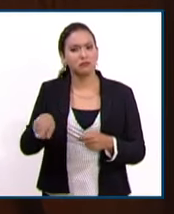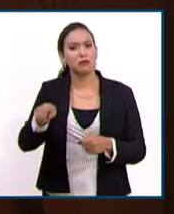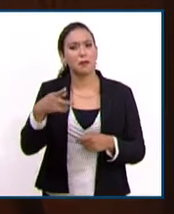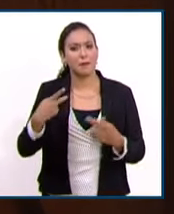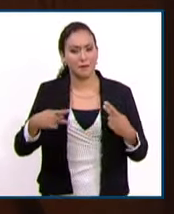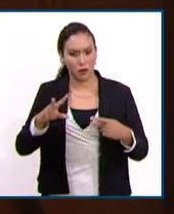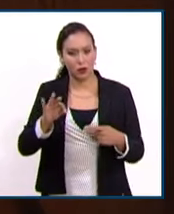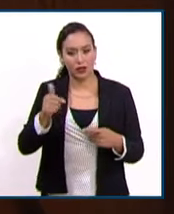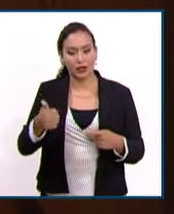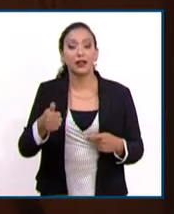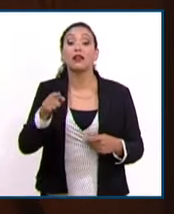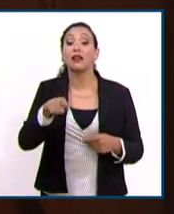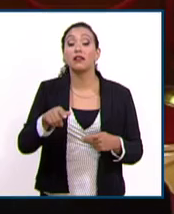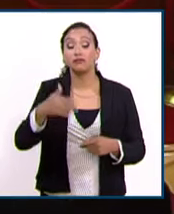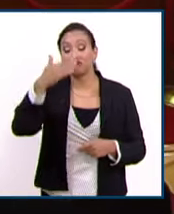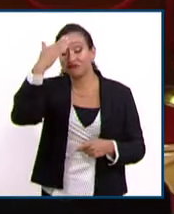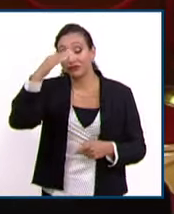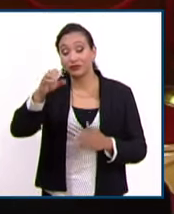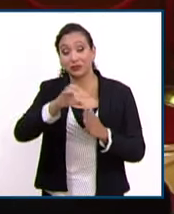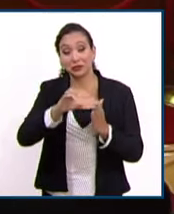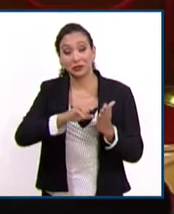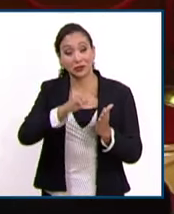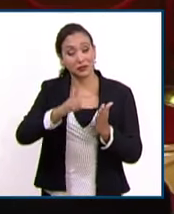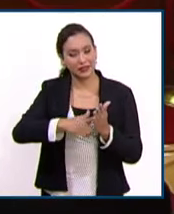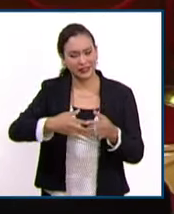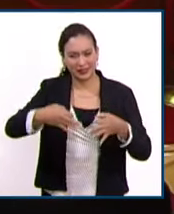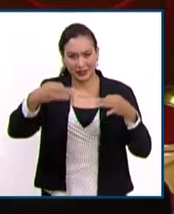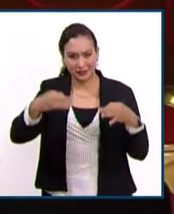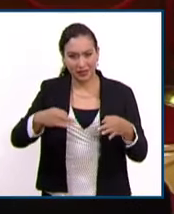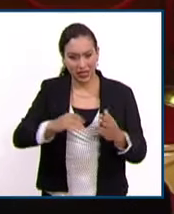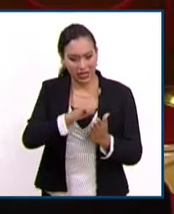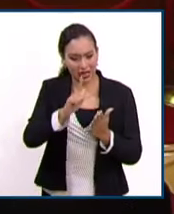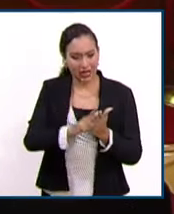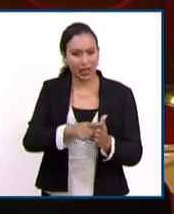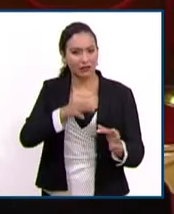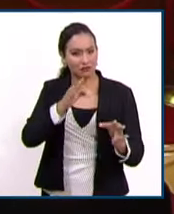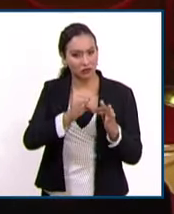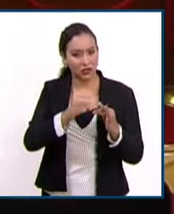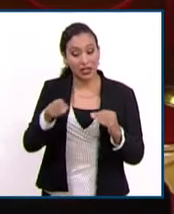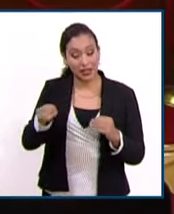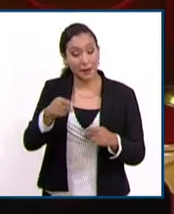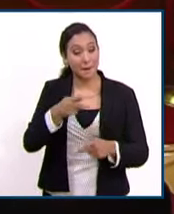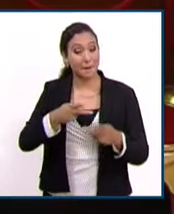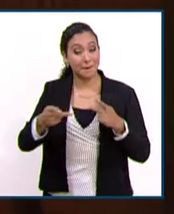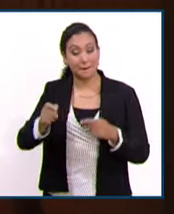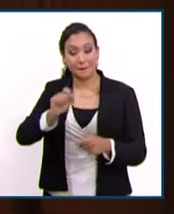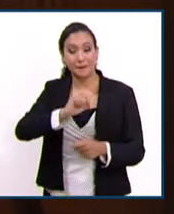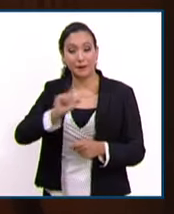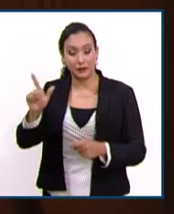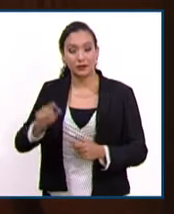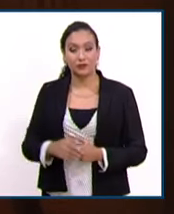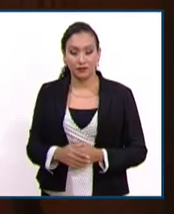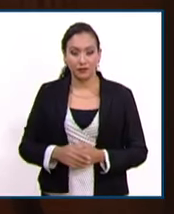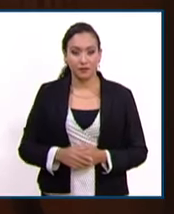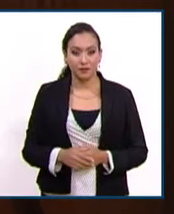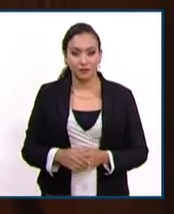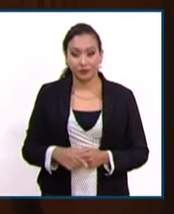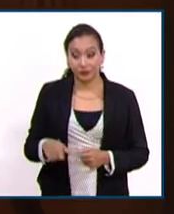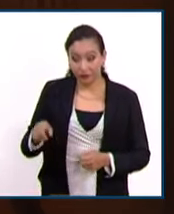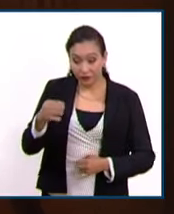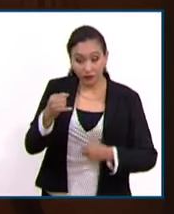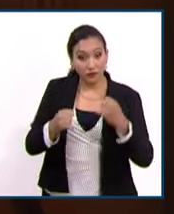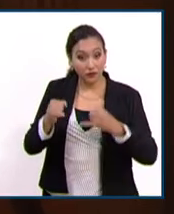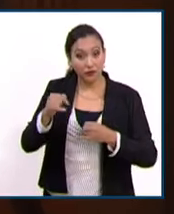través del mérito que la jueza o el juez garantizan su independencia en el desempeño de su encargo. Los jueces